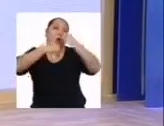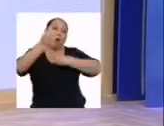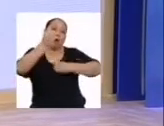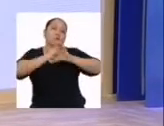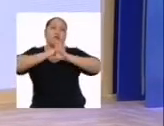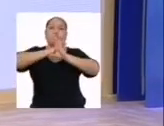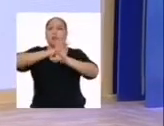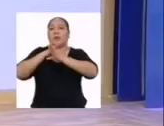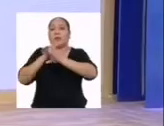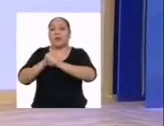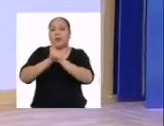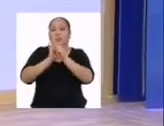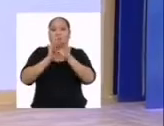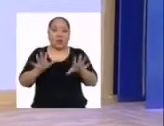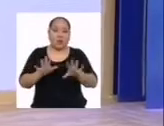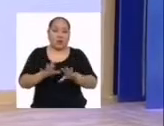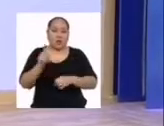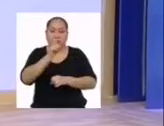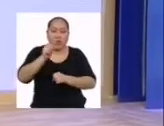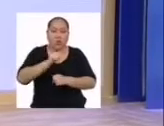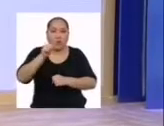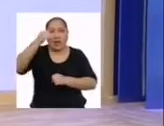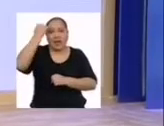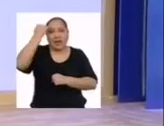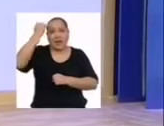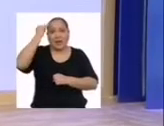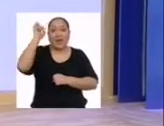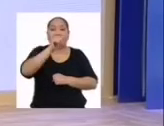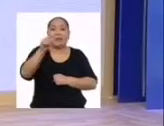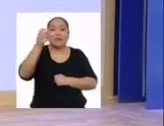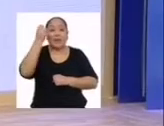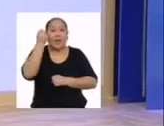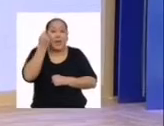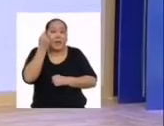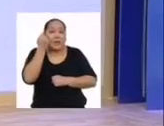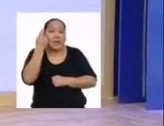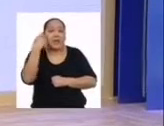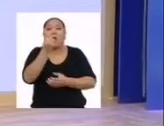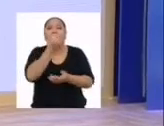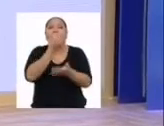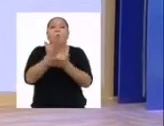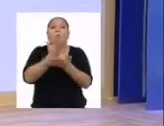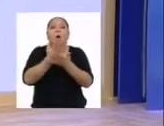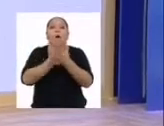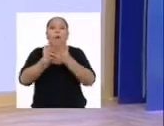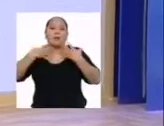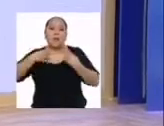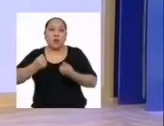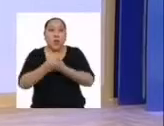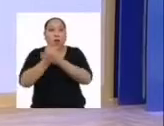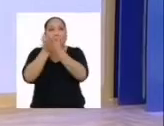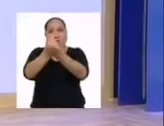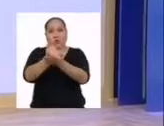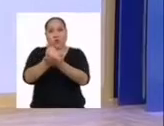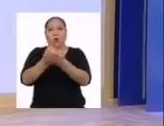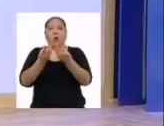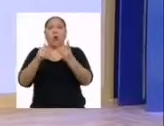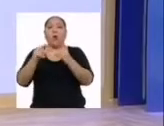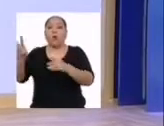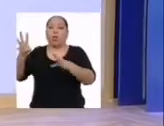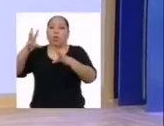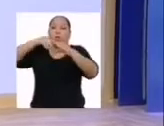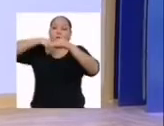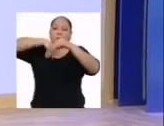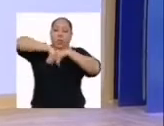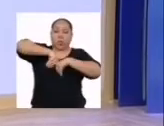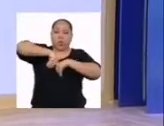contagio, sino la idea es que entiendan que tener una buena salud puede cooperar en que el impacto, si se contagian,